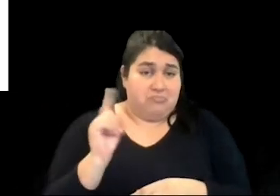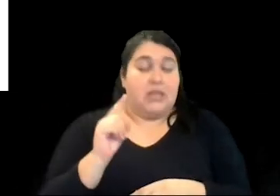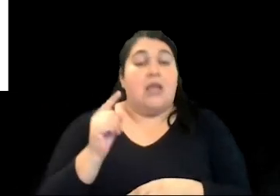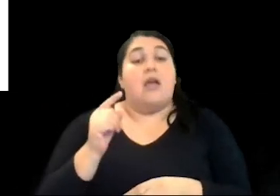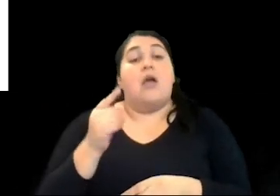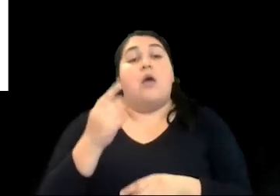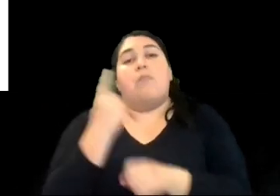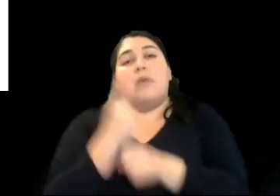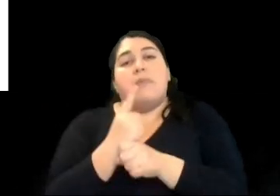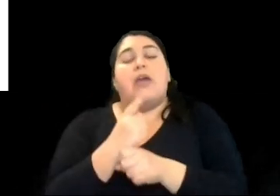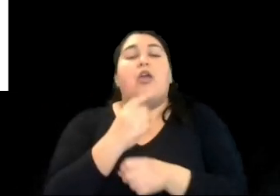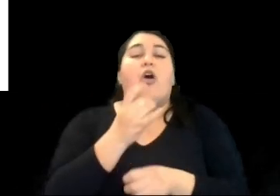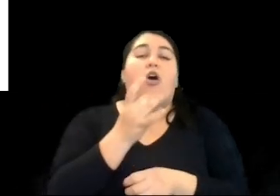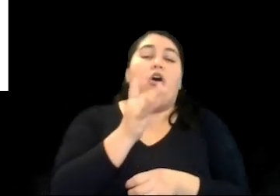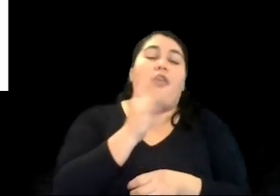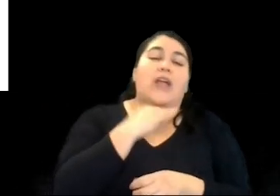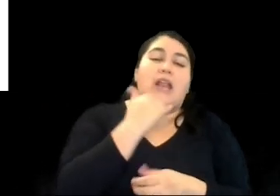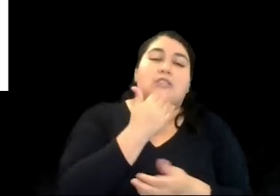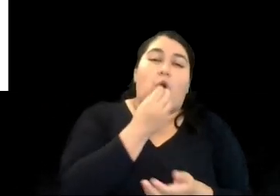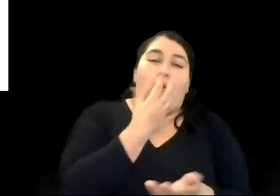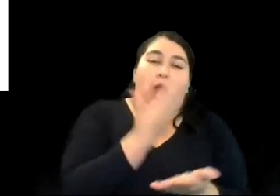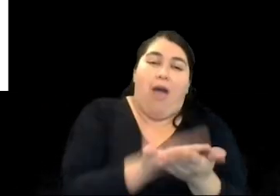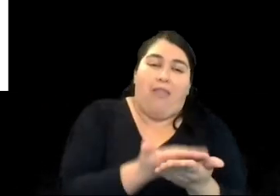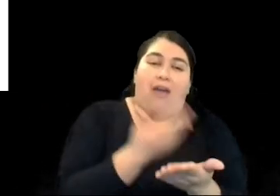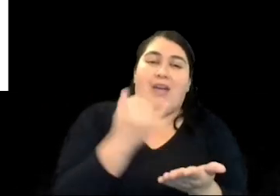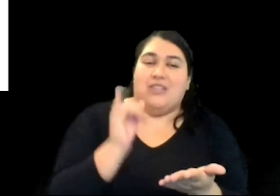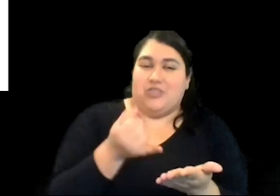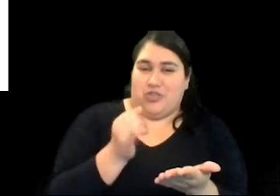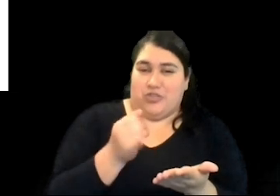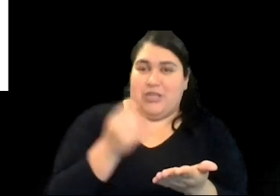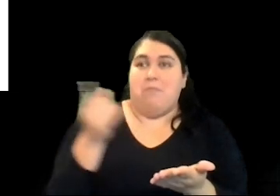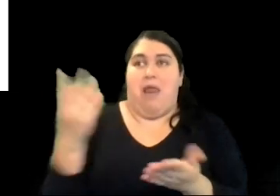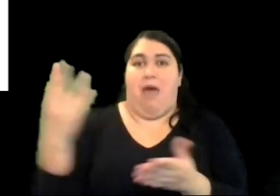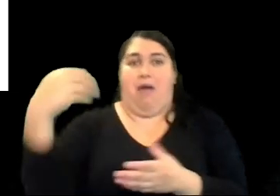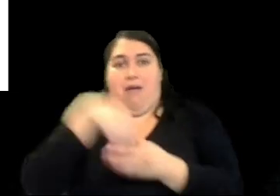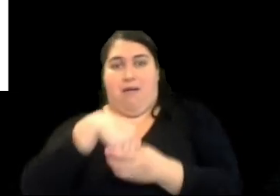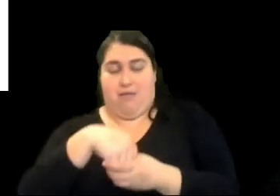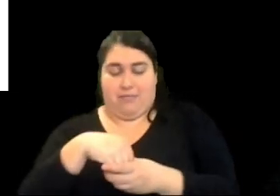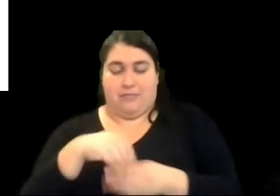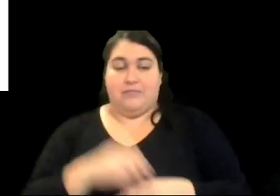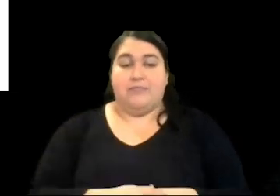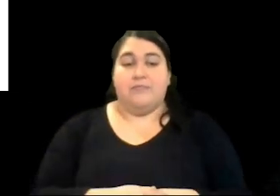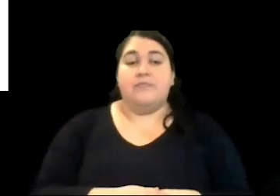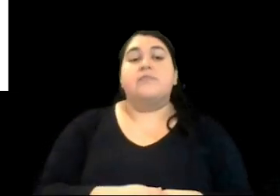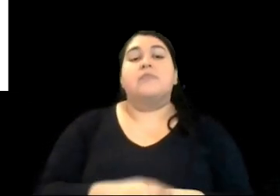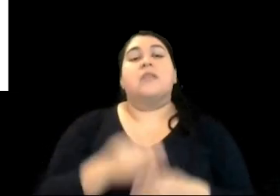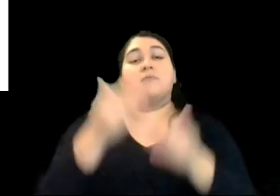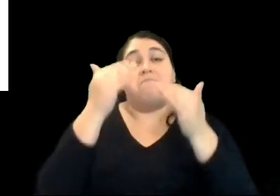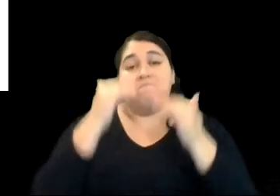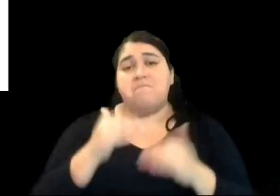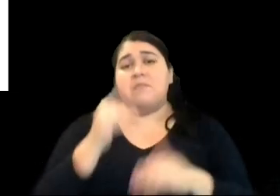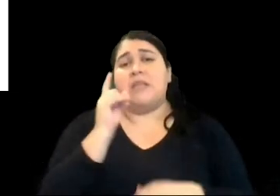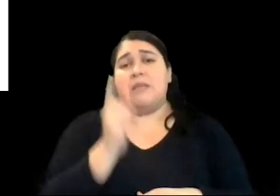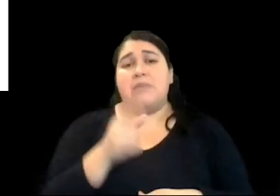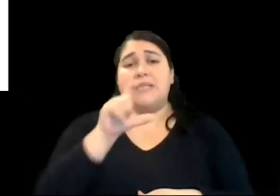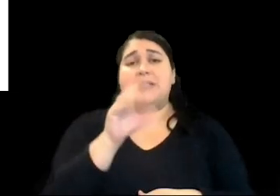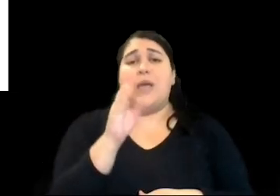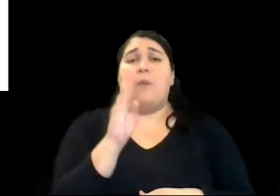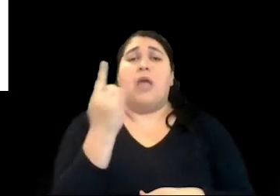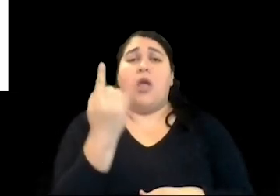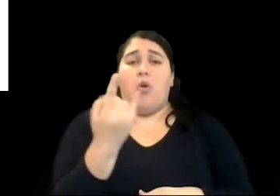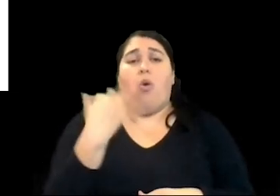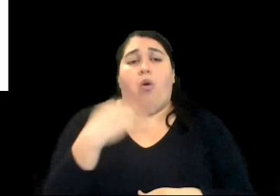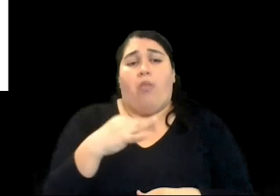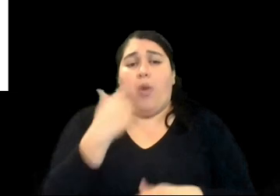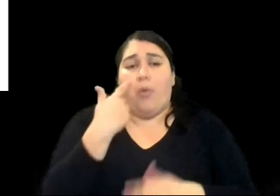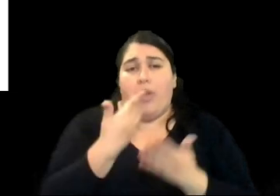jurada para poder acceder al régimen. Por otra parte, tiene que declarar un CBU. Nosotros sabemos que Mis Facilidades debita las